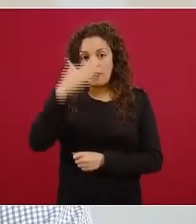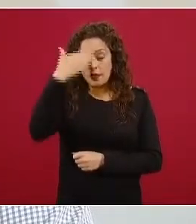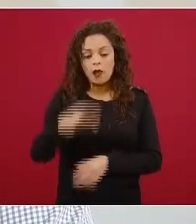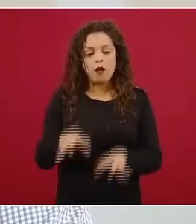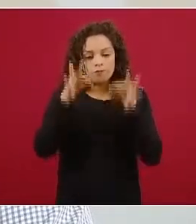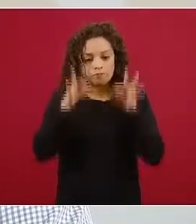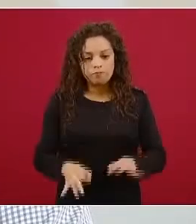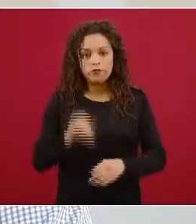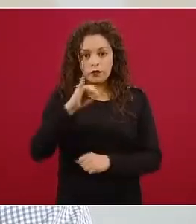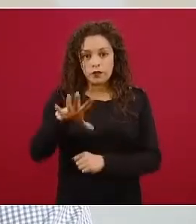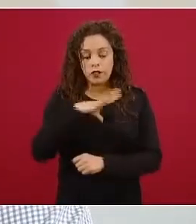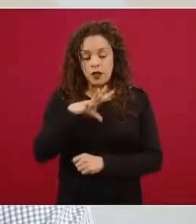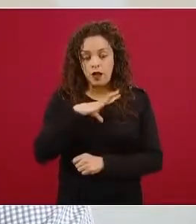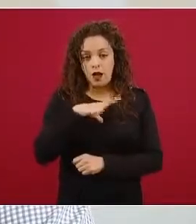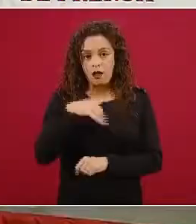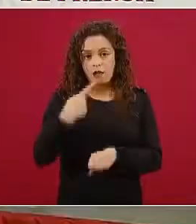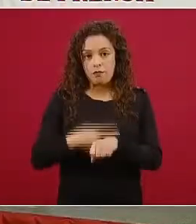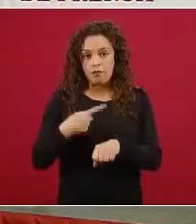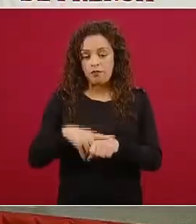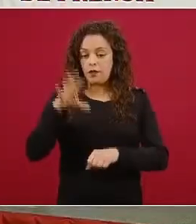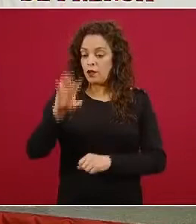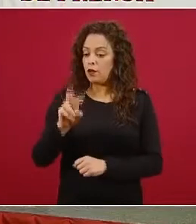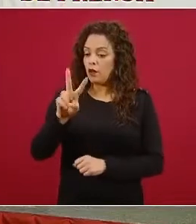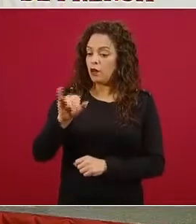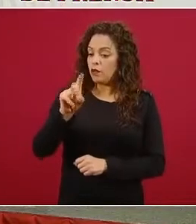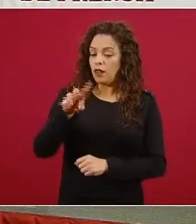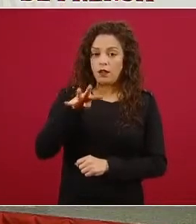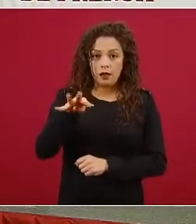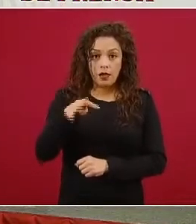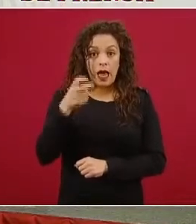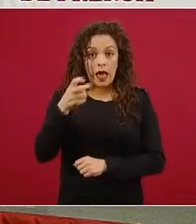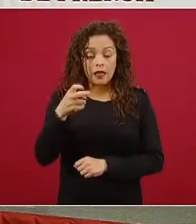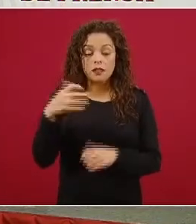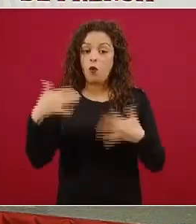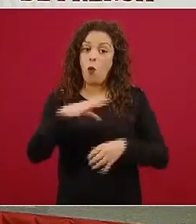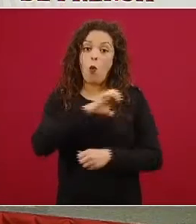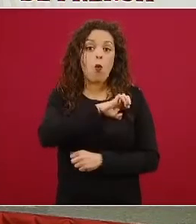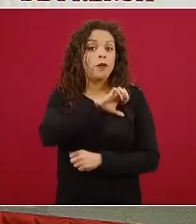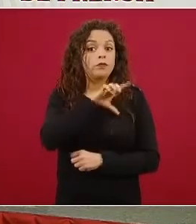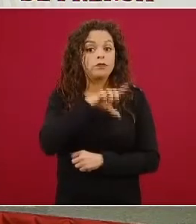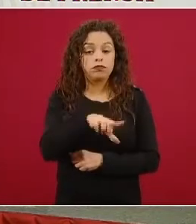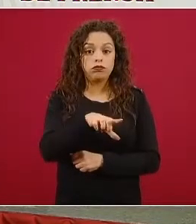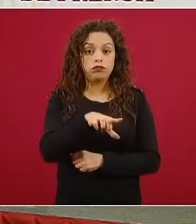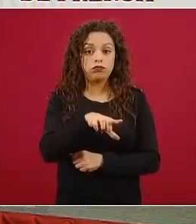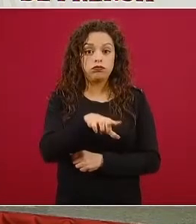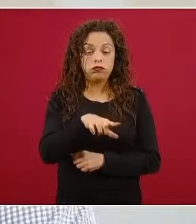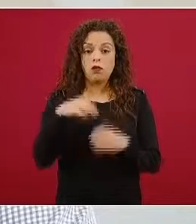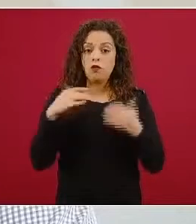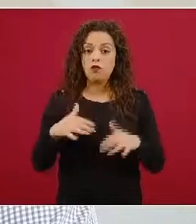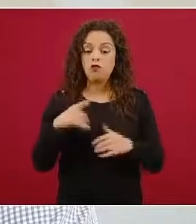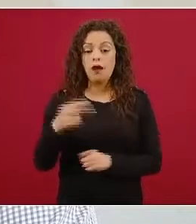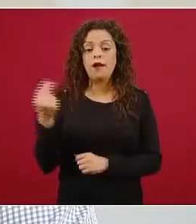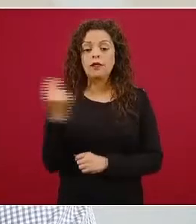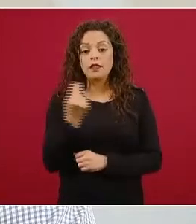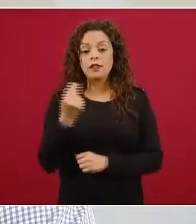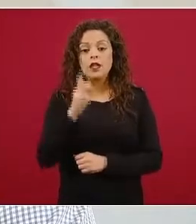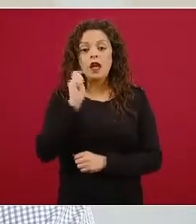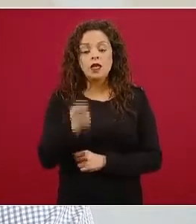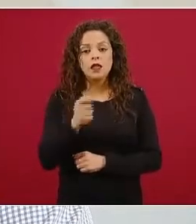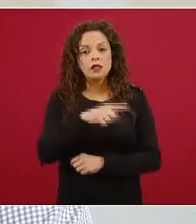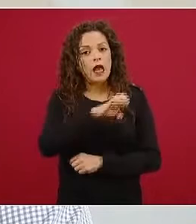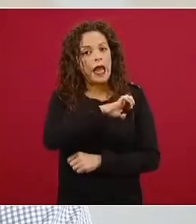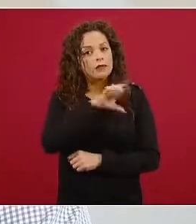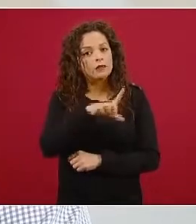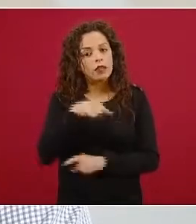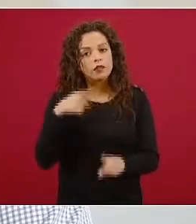de COVID-19, es una prueba altamente especializada que requiere de insumos